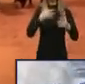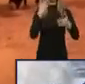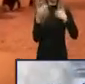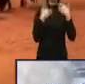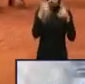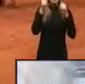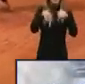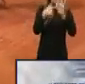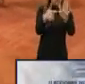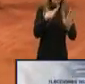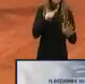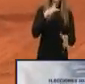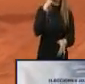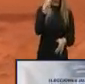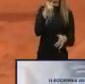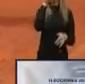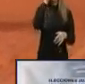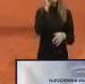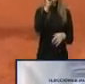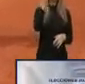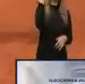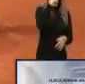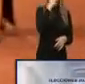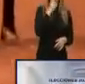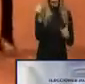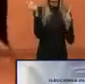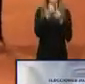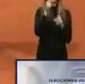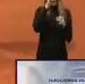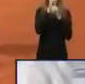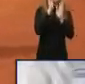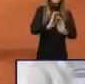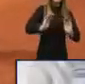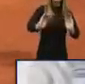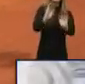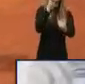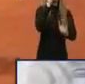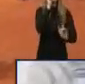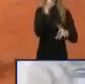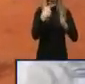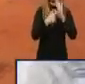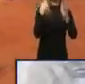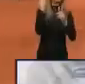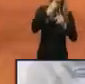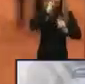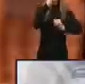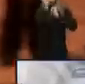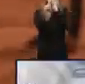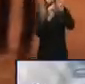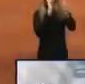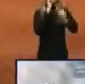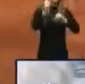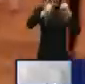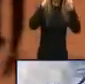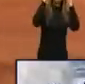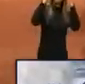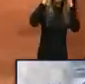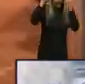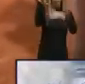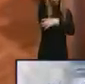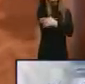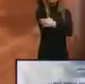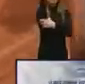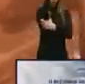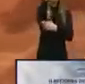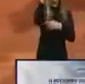hombres, mujeres y hasta niños, todos gritando con unas banderas de